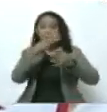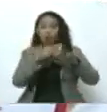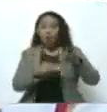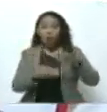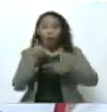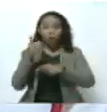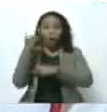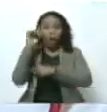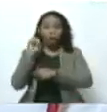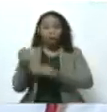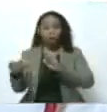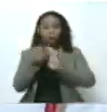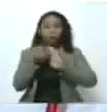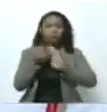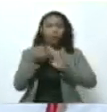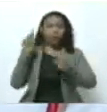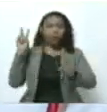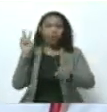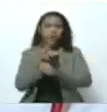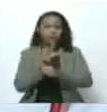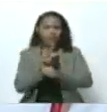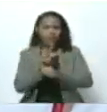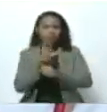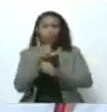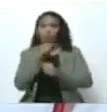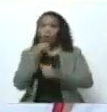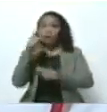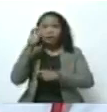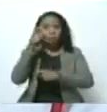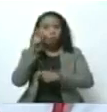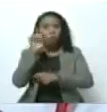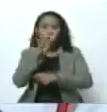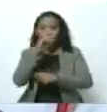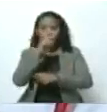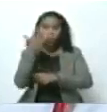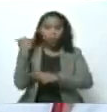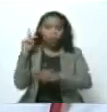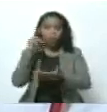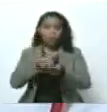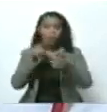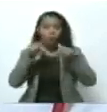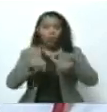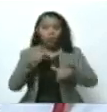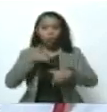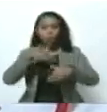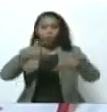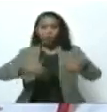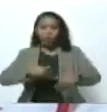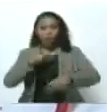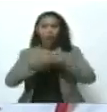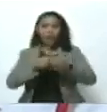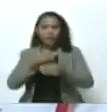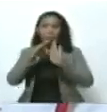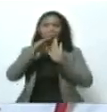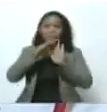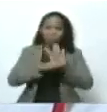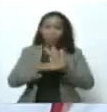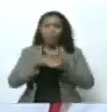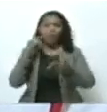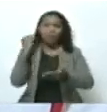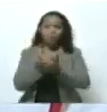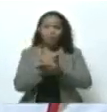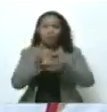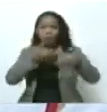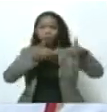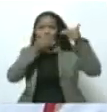Ellos estaban muy afectados por la violencia, por la inseguridad. Desde hace 4 años que llegamos acá, hemos hecho un esfuerzo por bajar los delitos, los homicidios, los